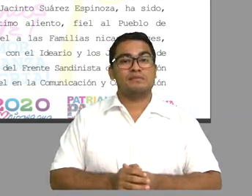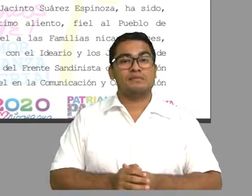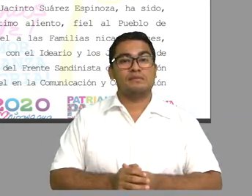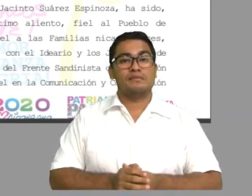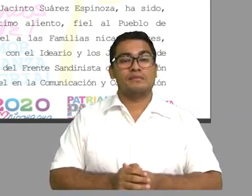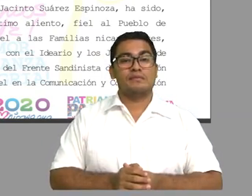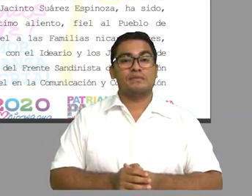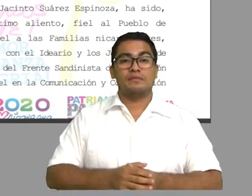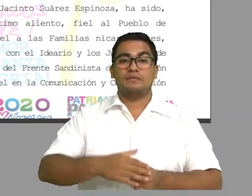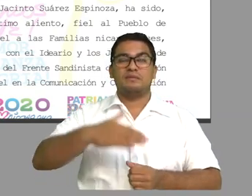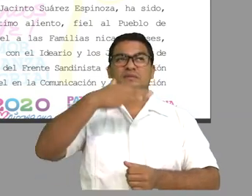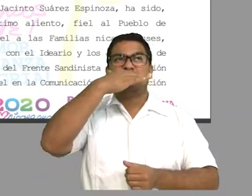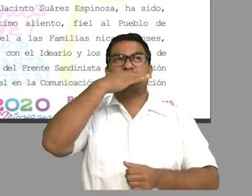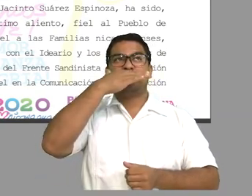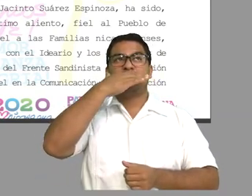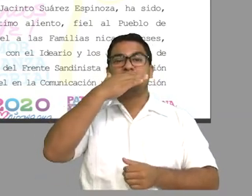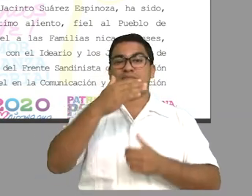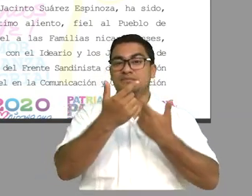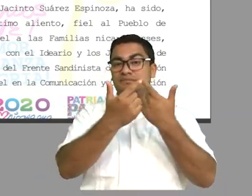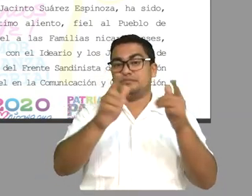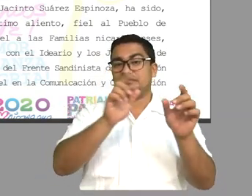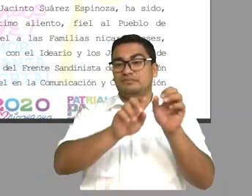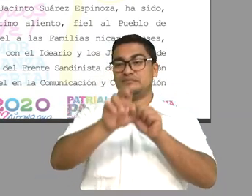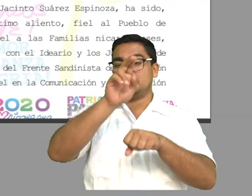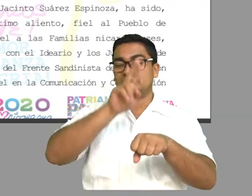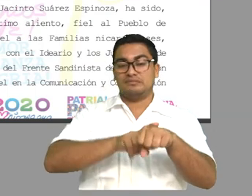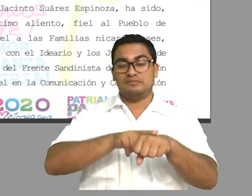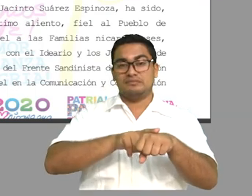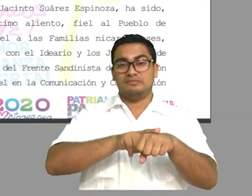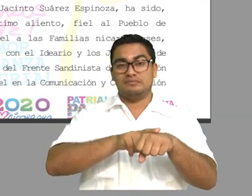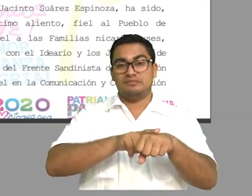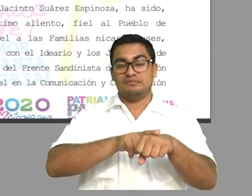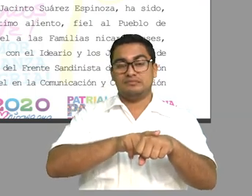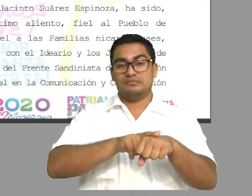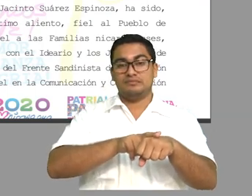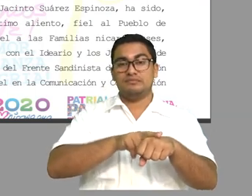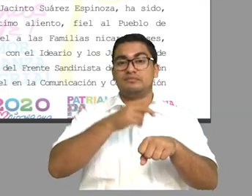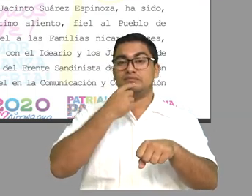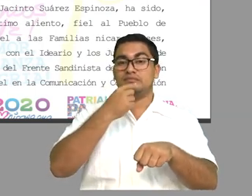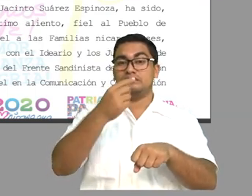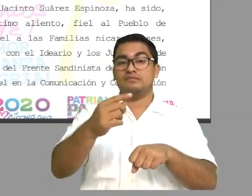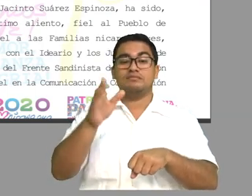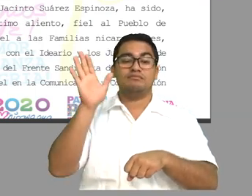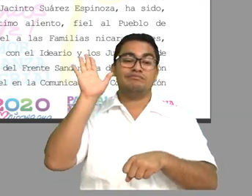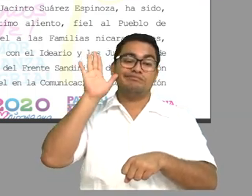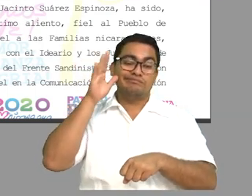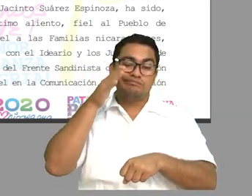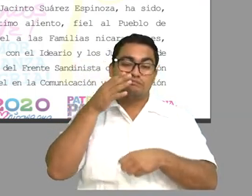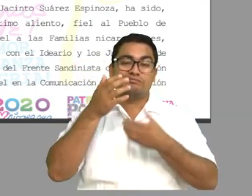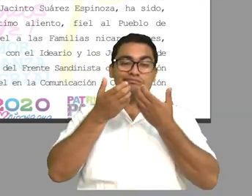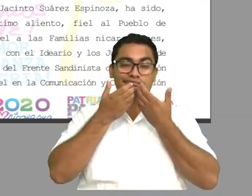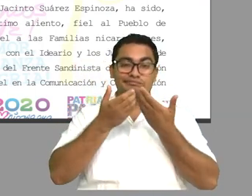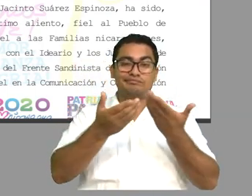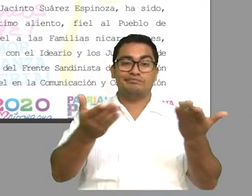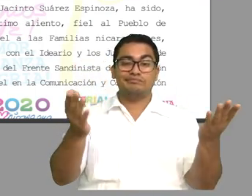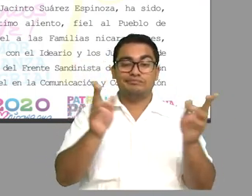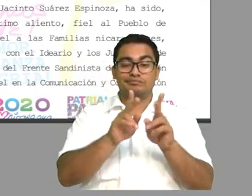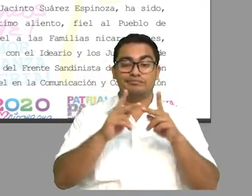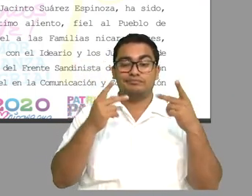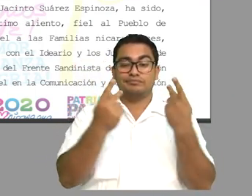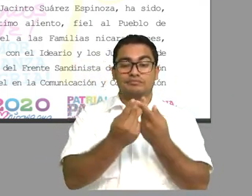El Frente Sandinista de Liberación Nacional con tristeza informa al